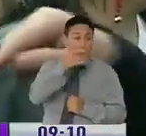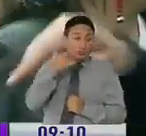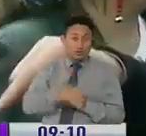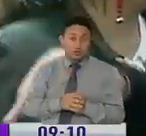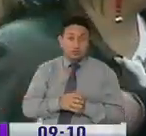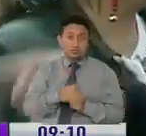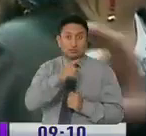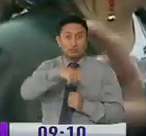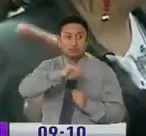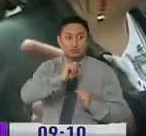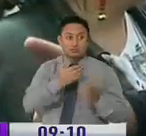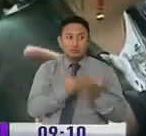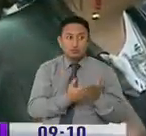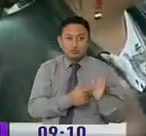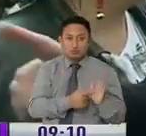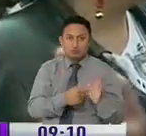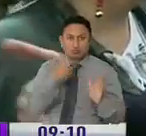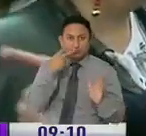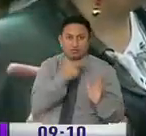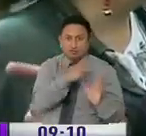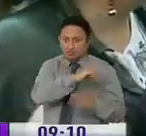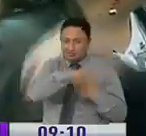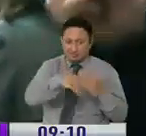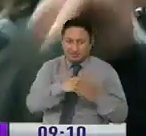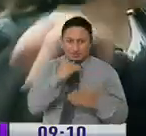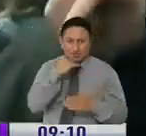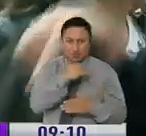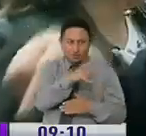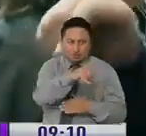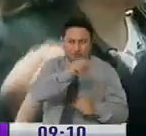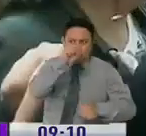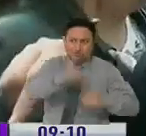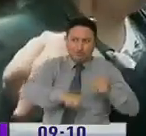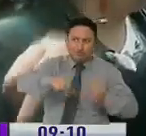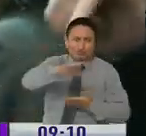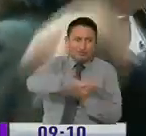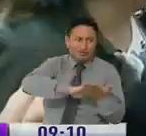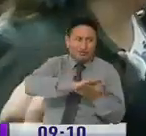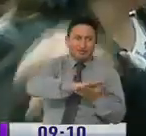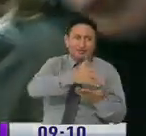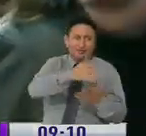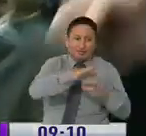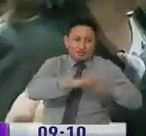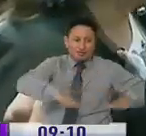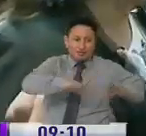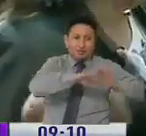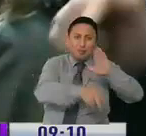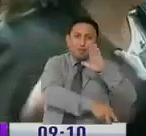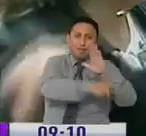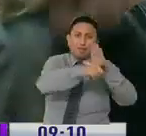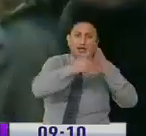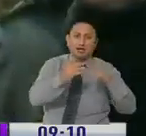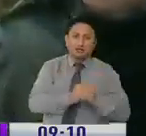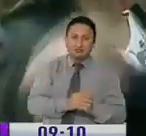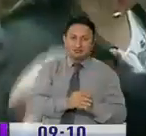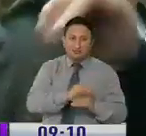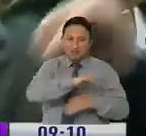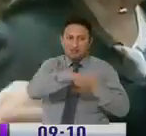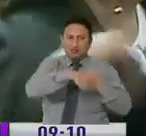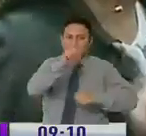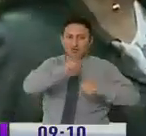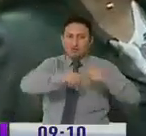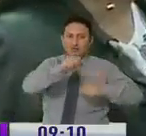la Amazonía han demostrado que no es cierto, que no estaba limpio, que ahí están las lagunas de petróleo contaminando y que han dejado